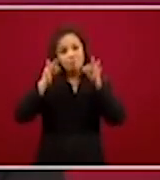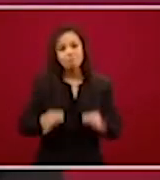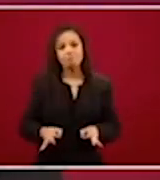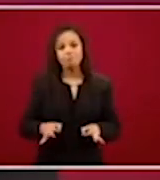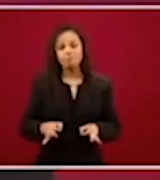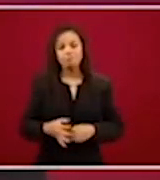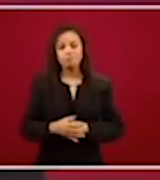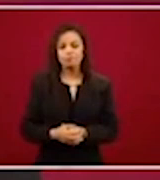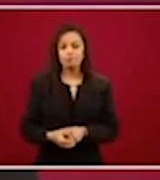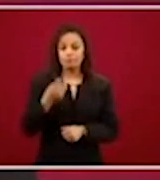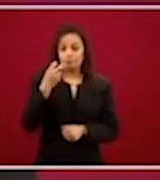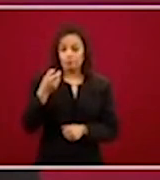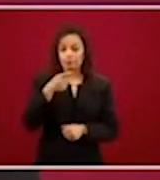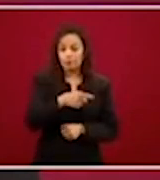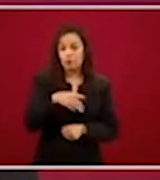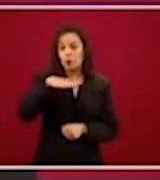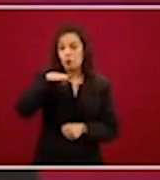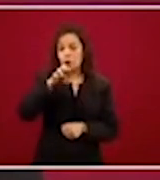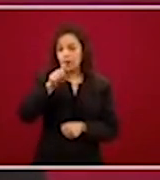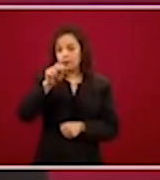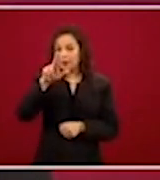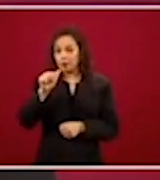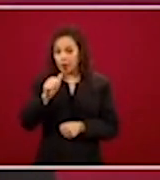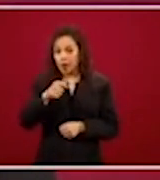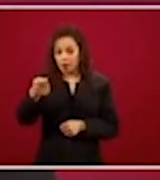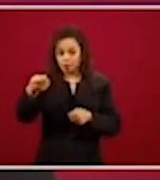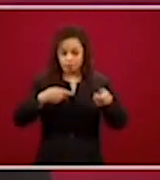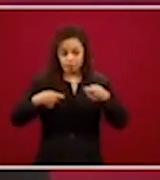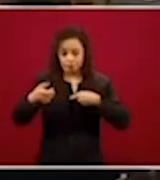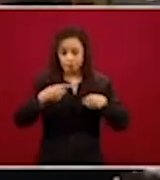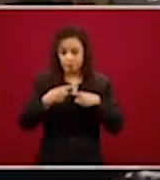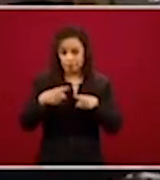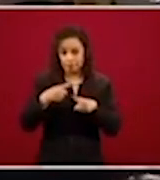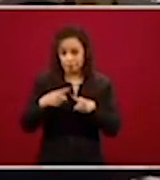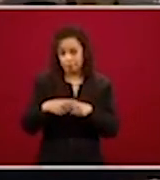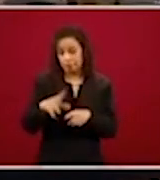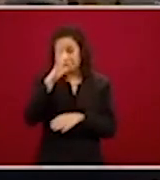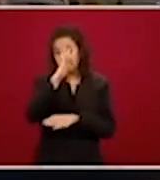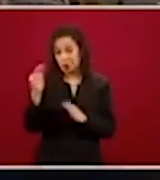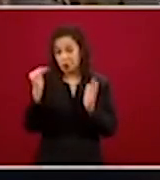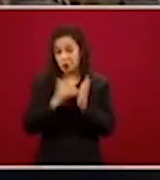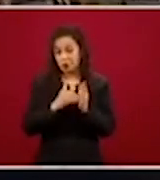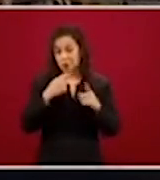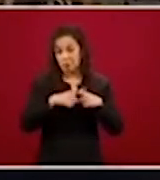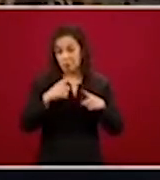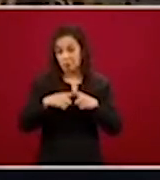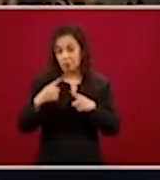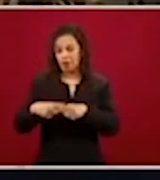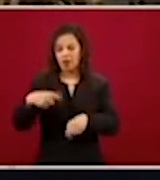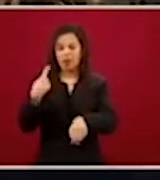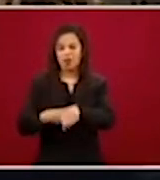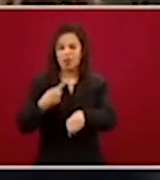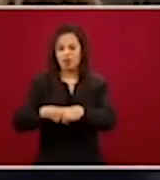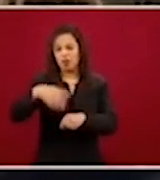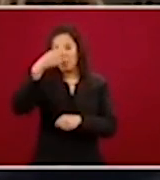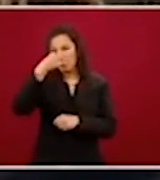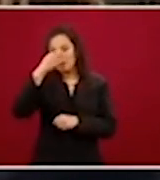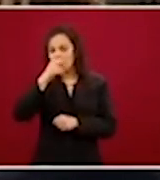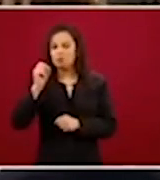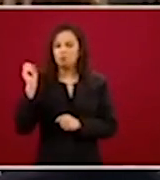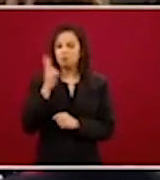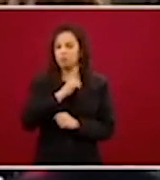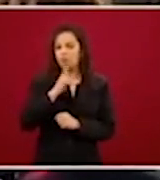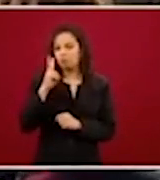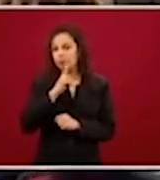Recibimos más de 5,000 muestras de todos los casos de enfermedad respiratoria aguda. No olvidar que la